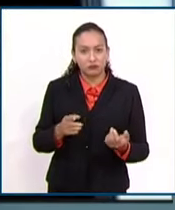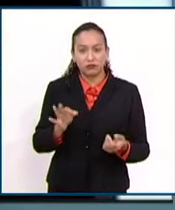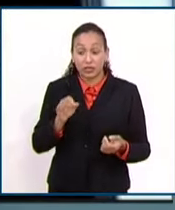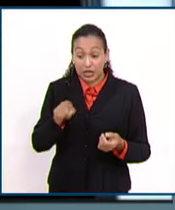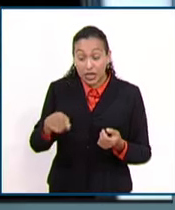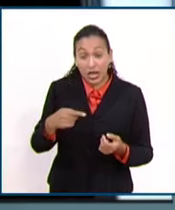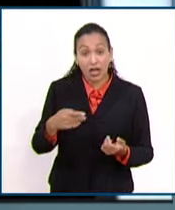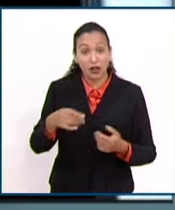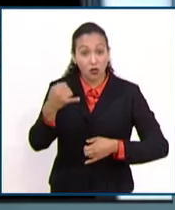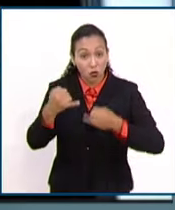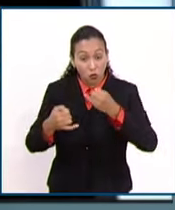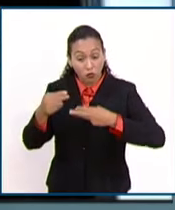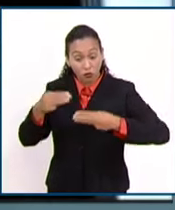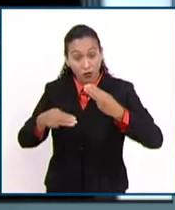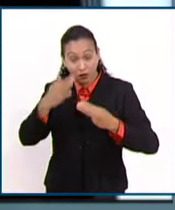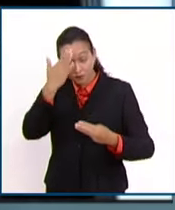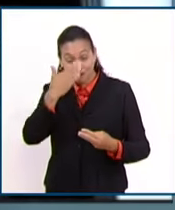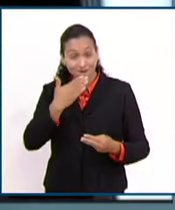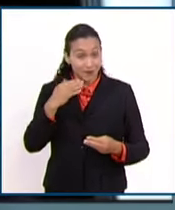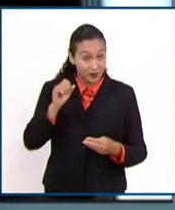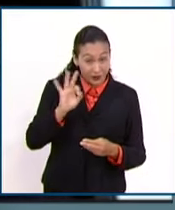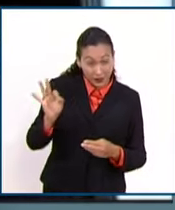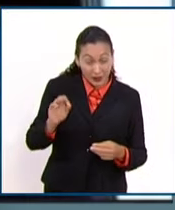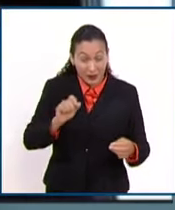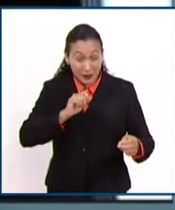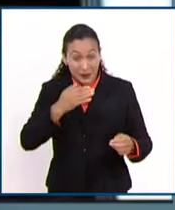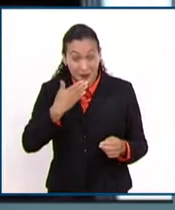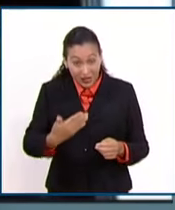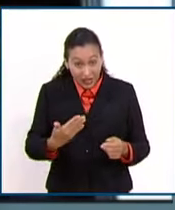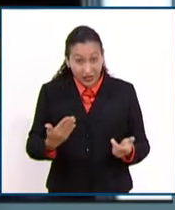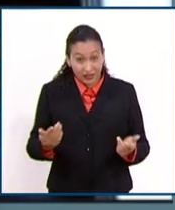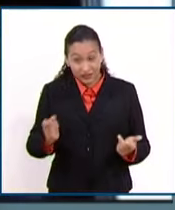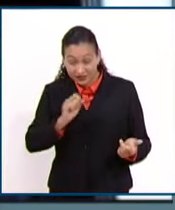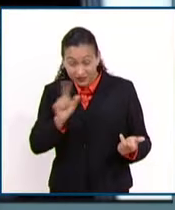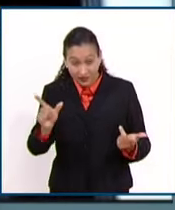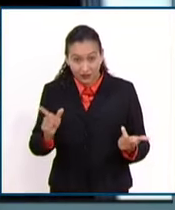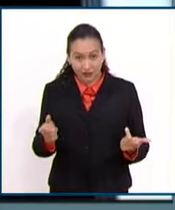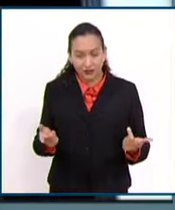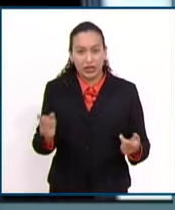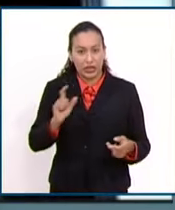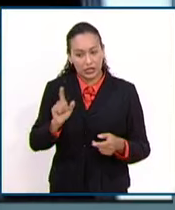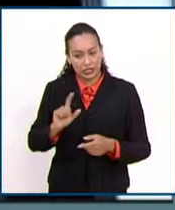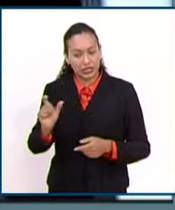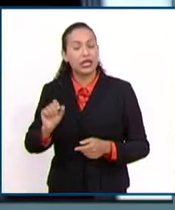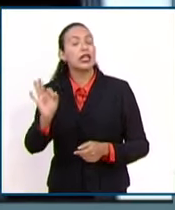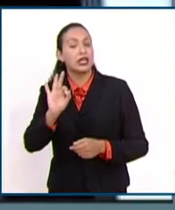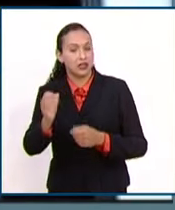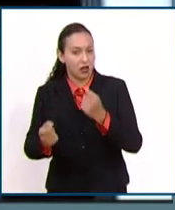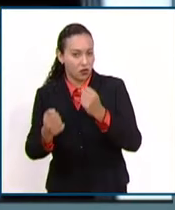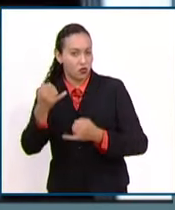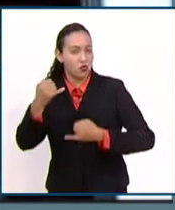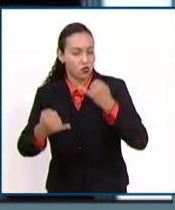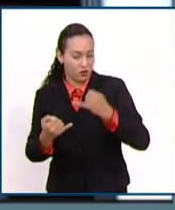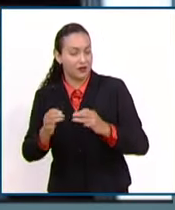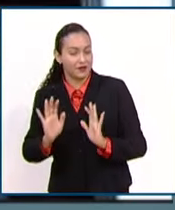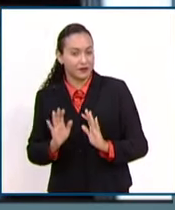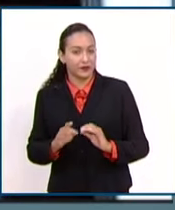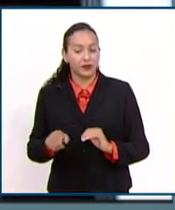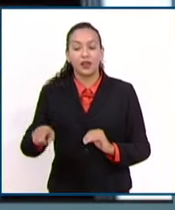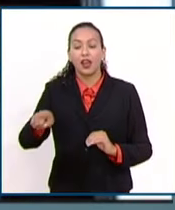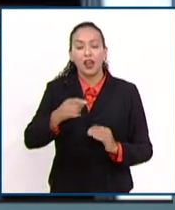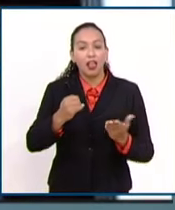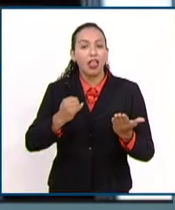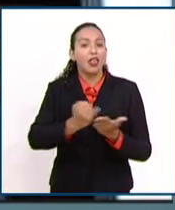sesgadas o injustas. Por ejemplo, los jueces pueden sentirse obligados a dictar fallos que se alineen primero con la opinión popular, como